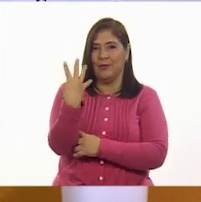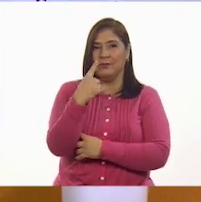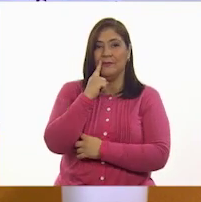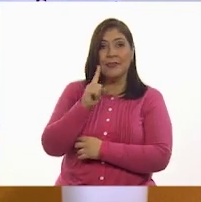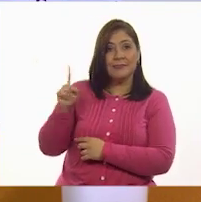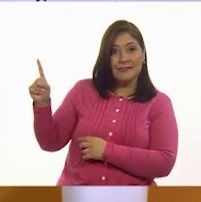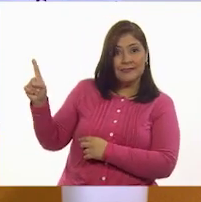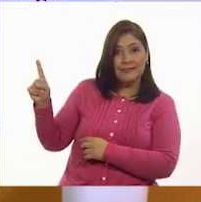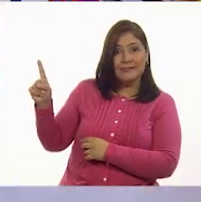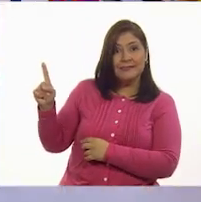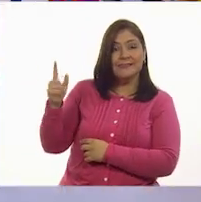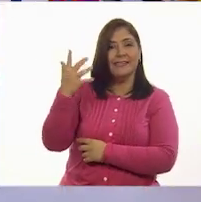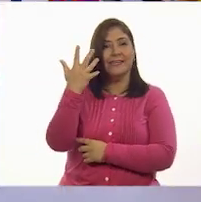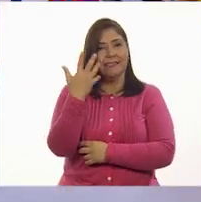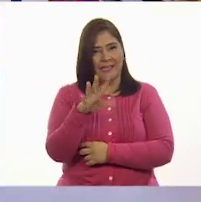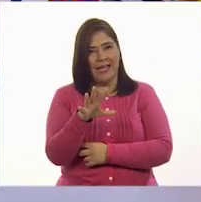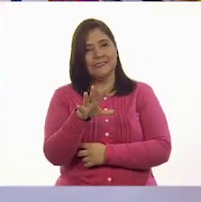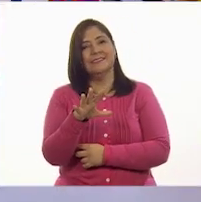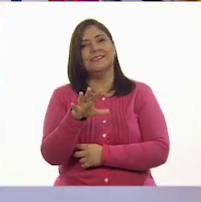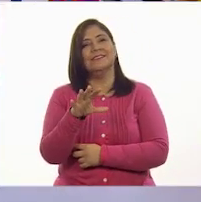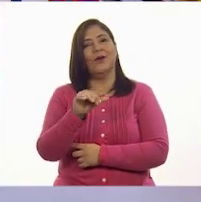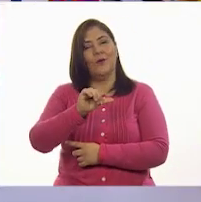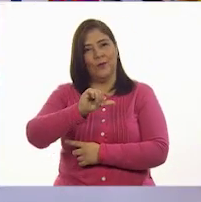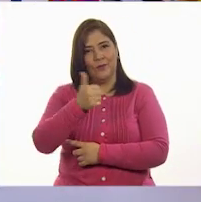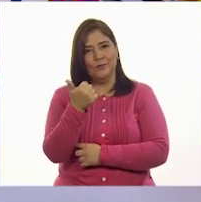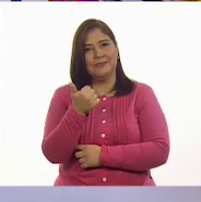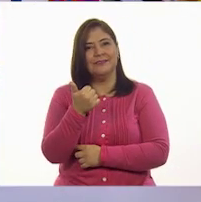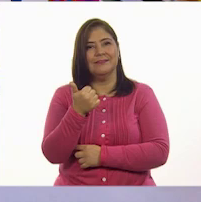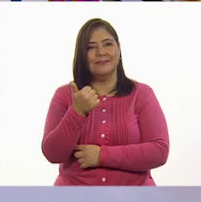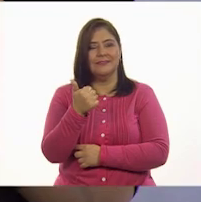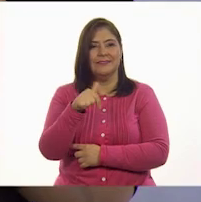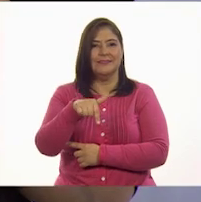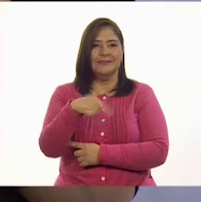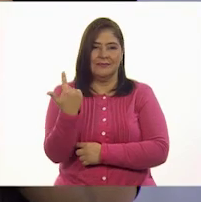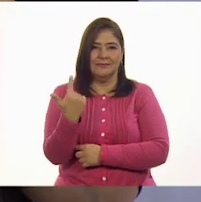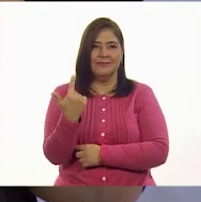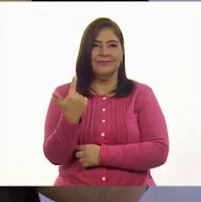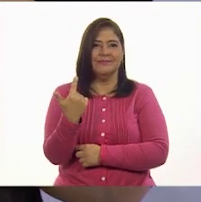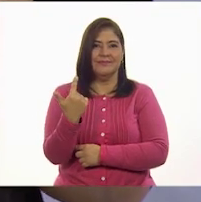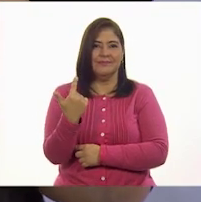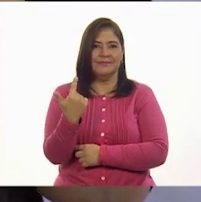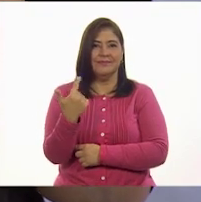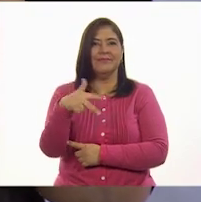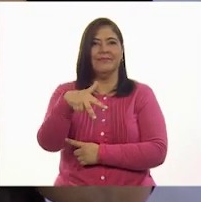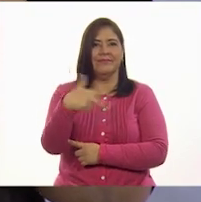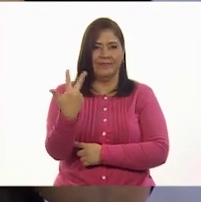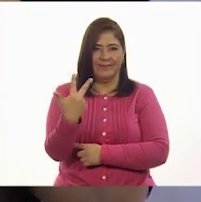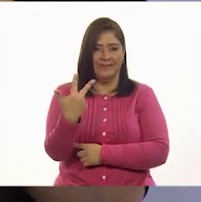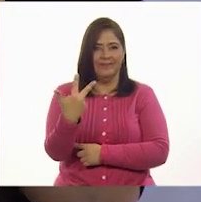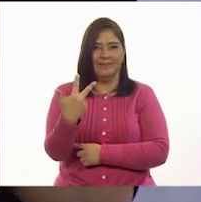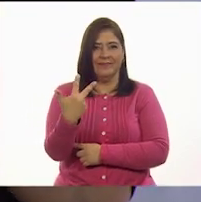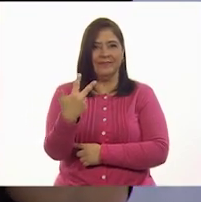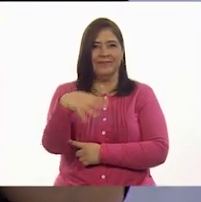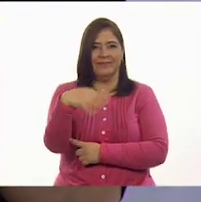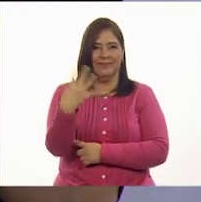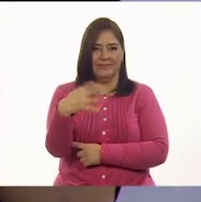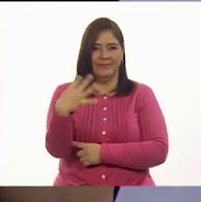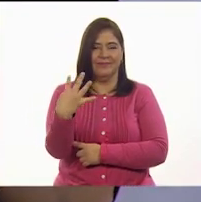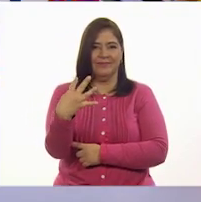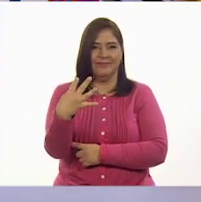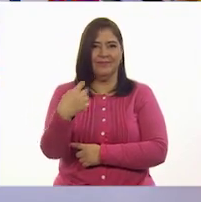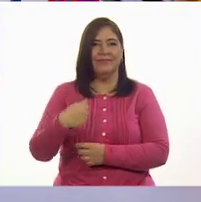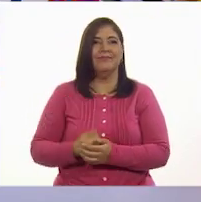10, 11... 12, 13 y